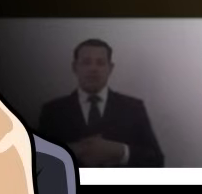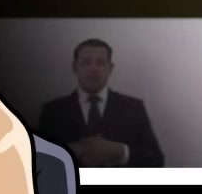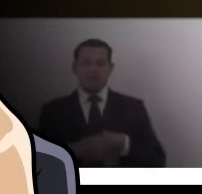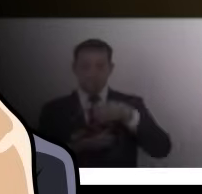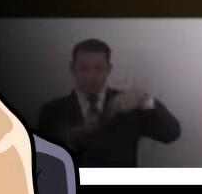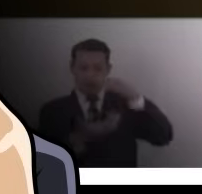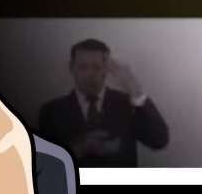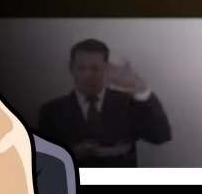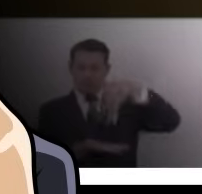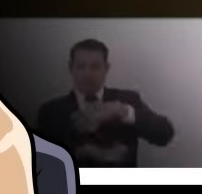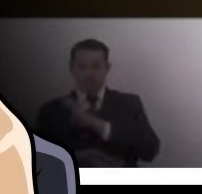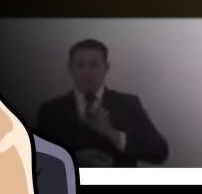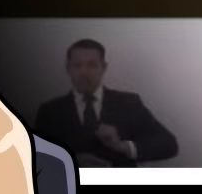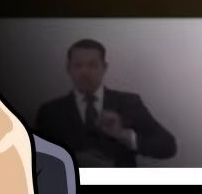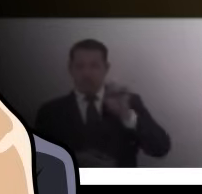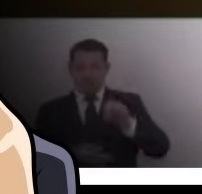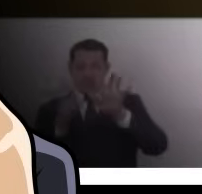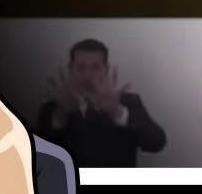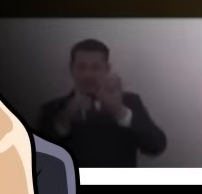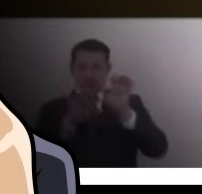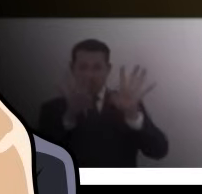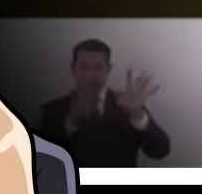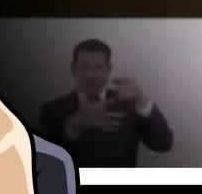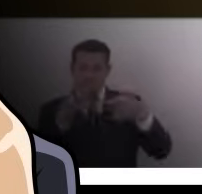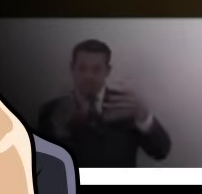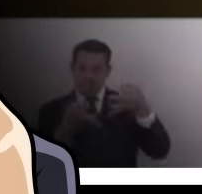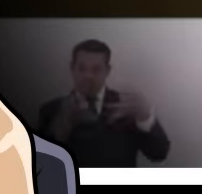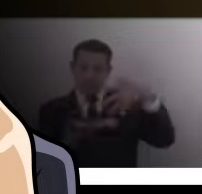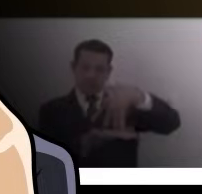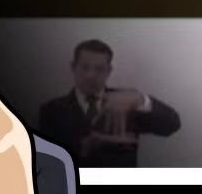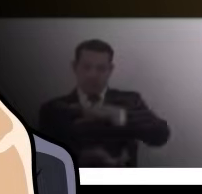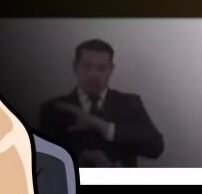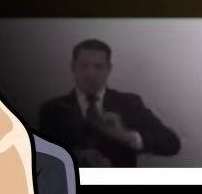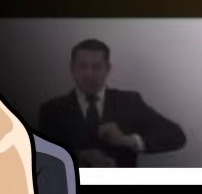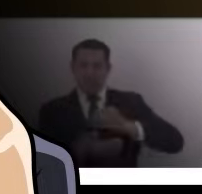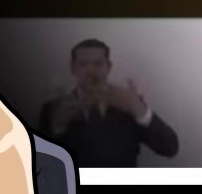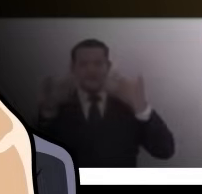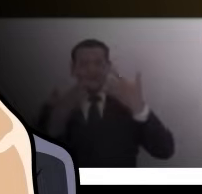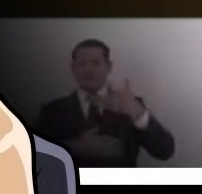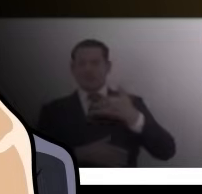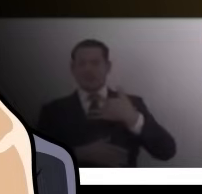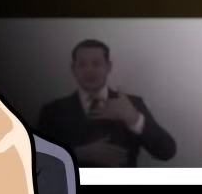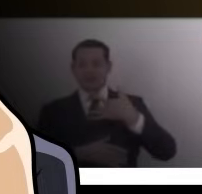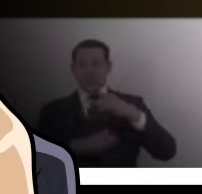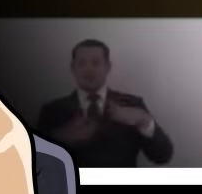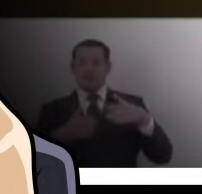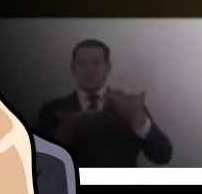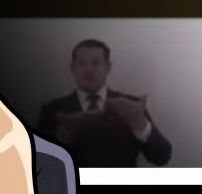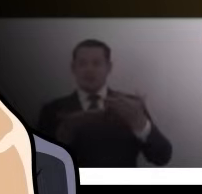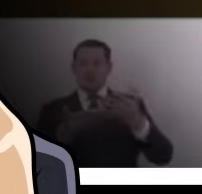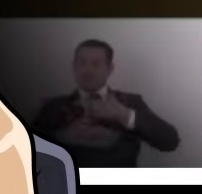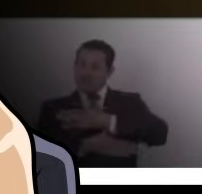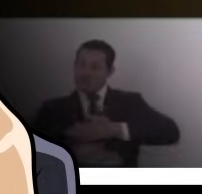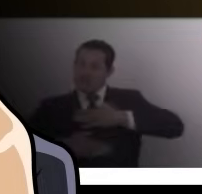Y usted sabe, pueblo salvadoreño, que de esas 909 leyes, de las que el pueblo salvadoreño está contento, de las que se